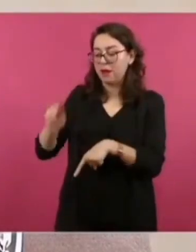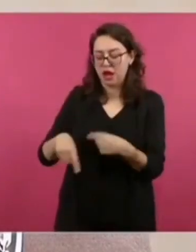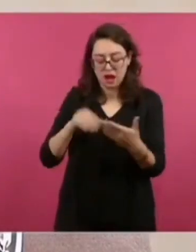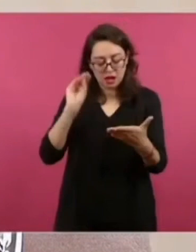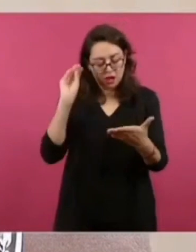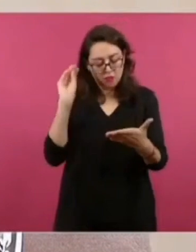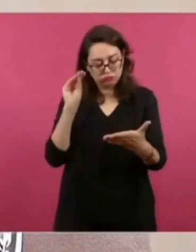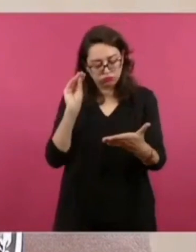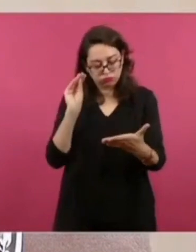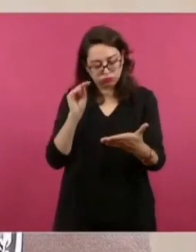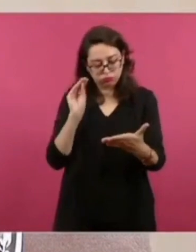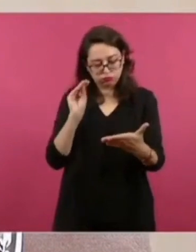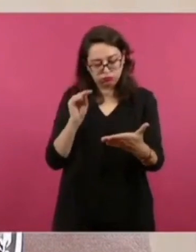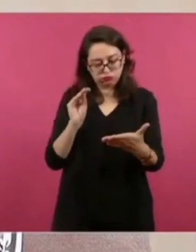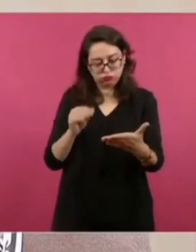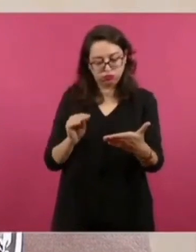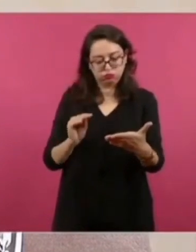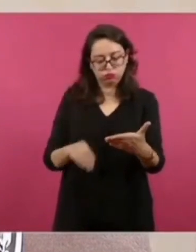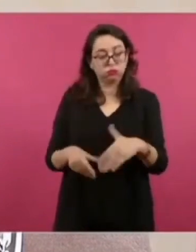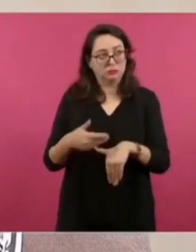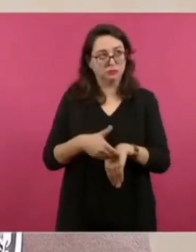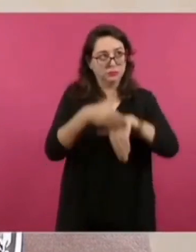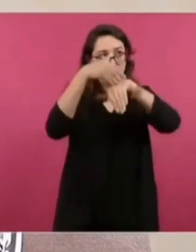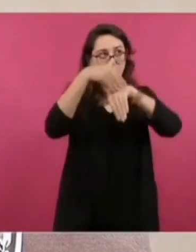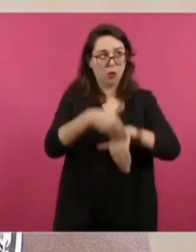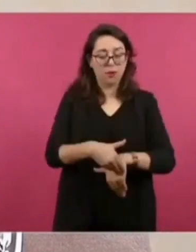un plan de desarrollo propio,